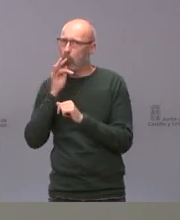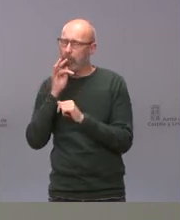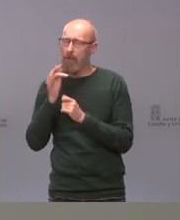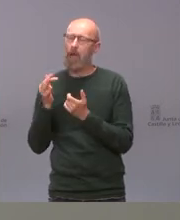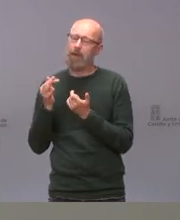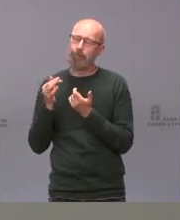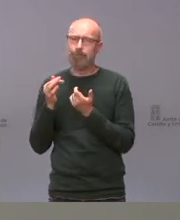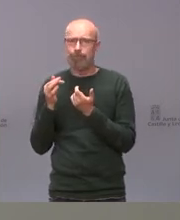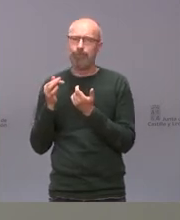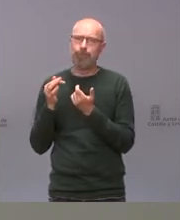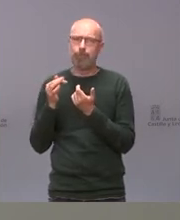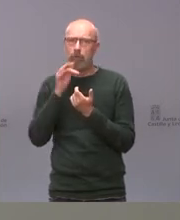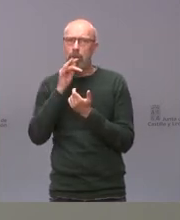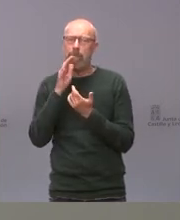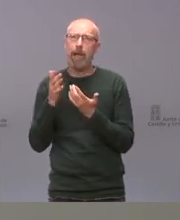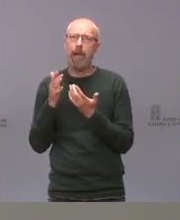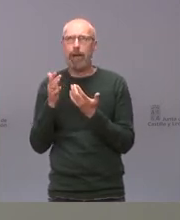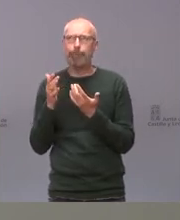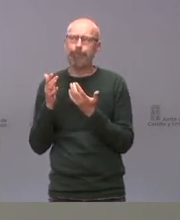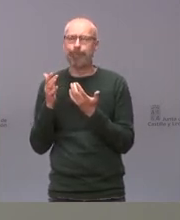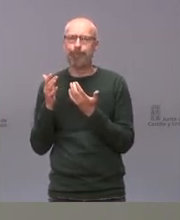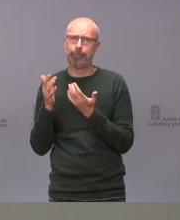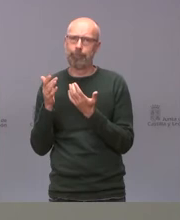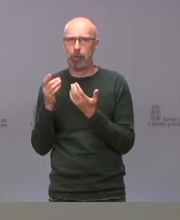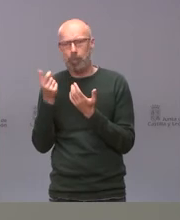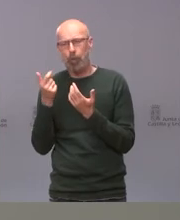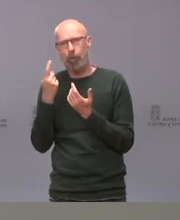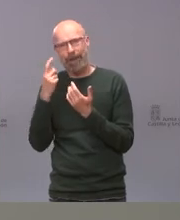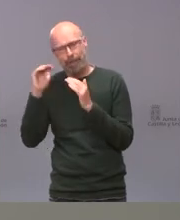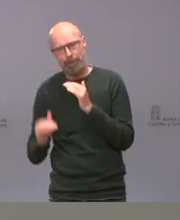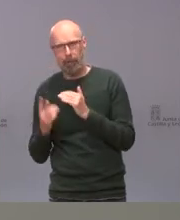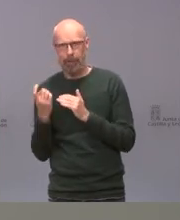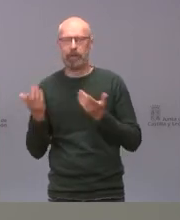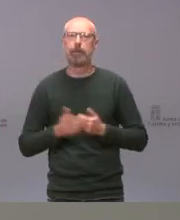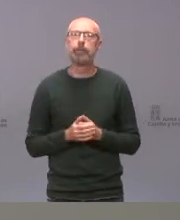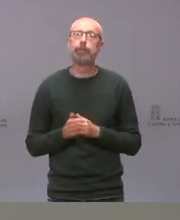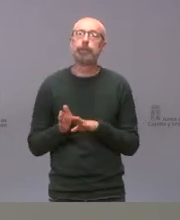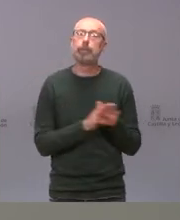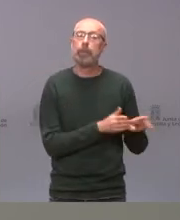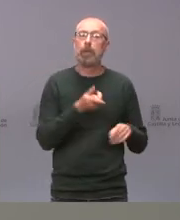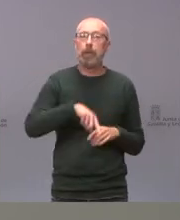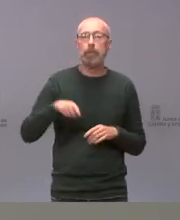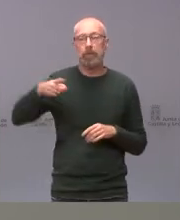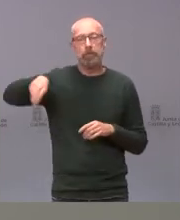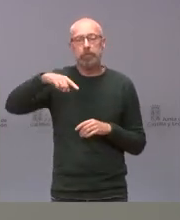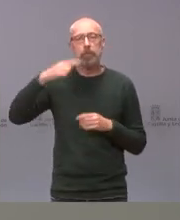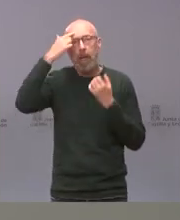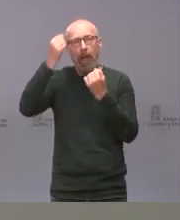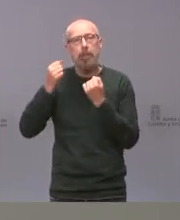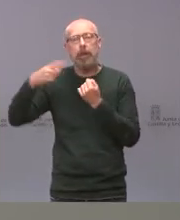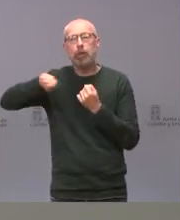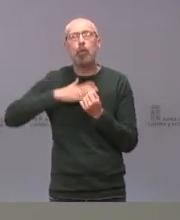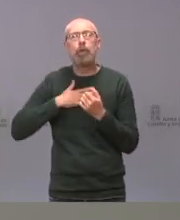ese punto de fricción. También he de decir que nuestros expertos son básicamente sanitarios, es decir,